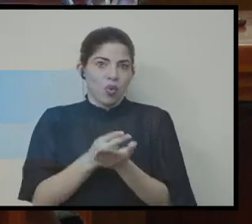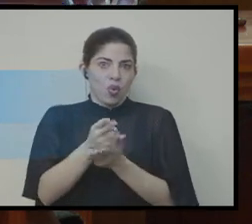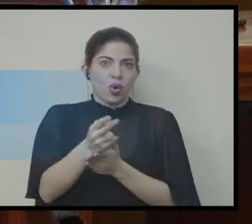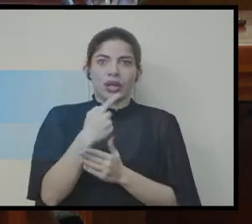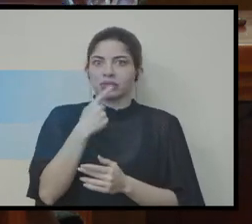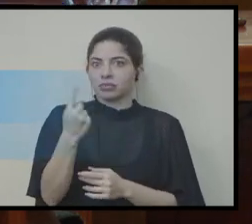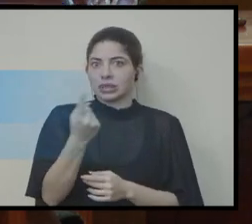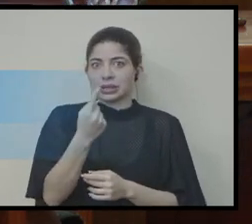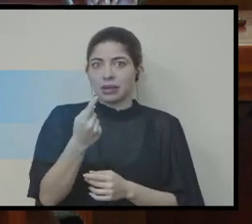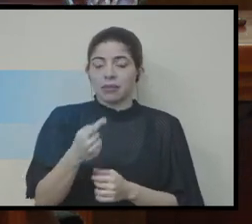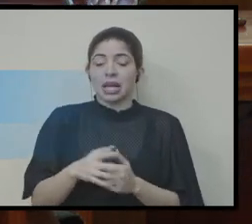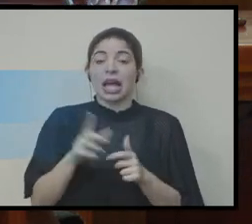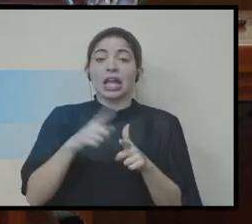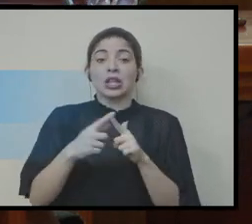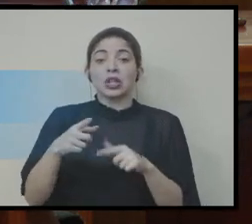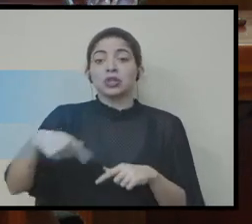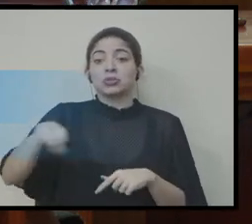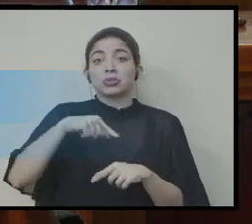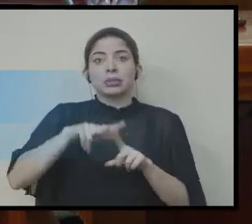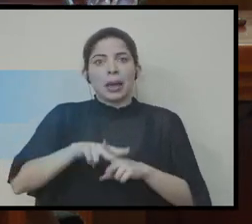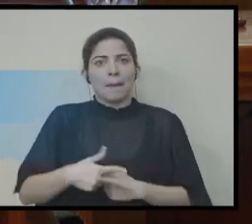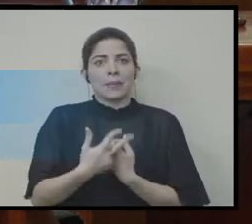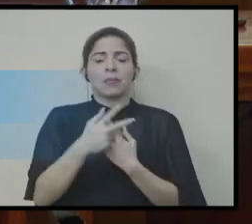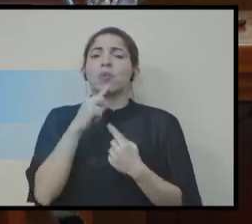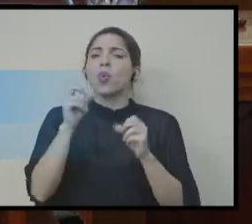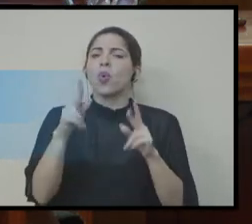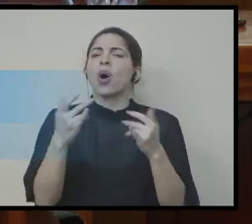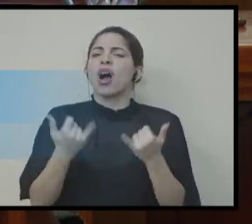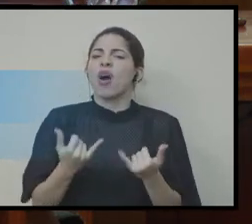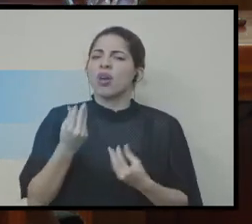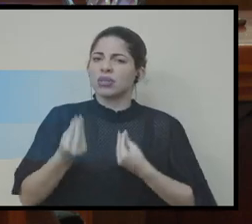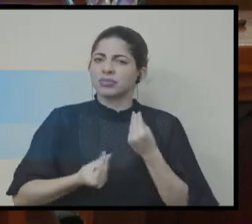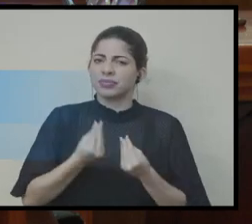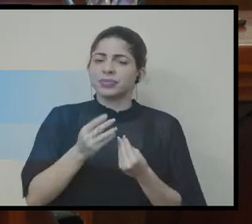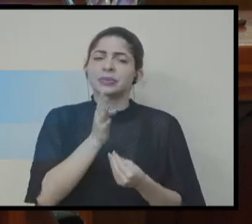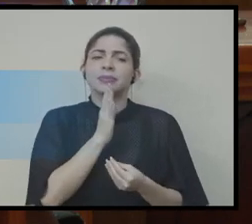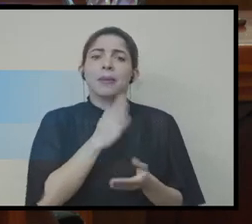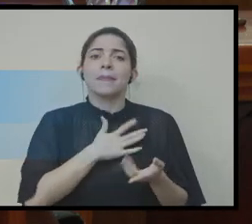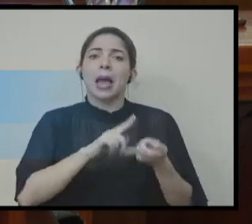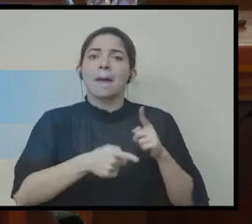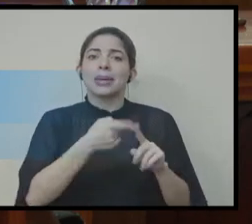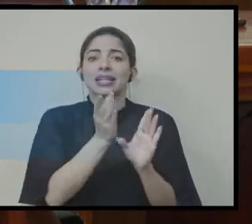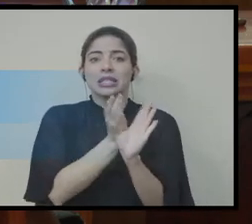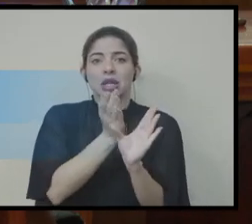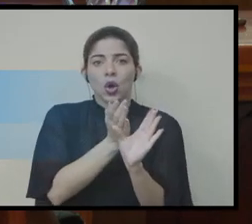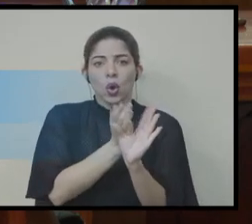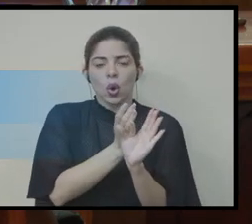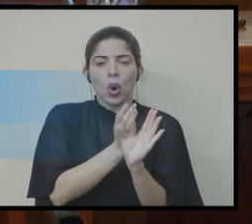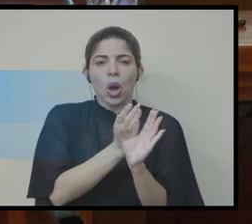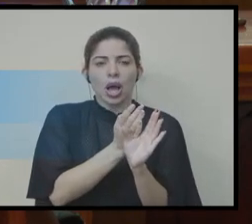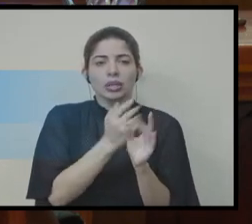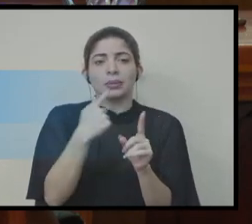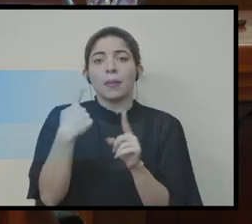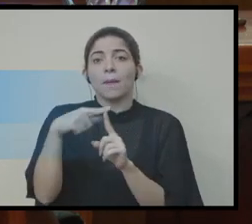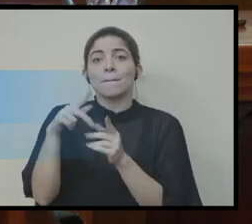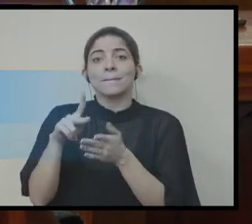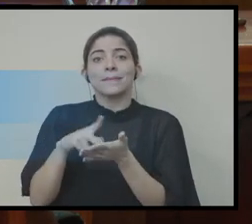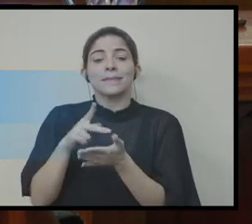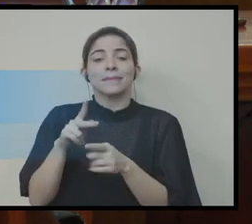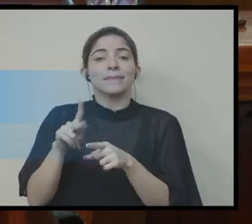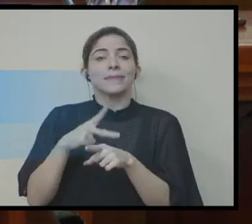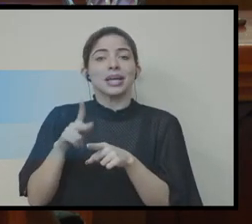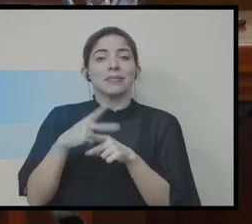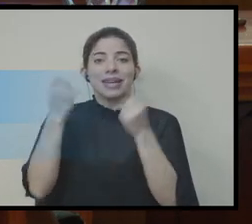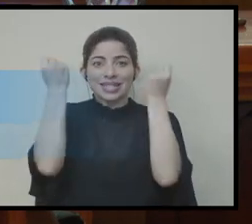decir las cosas. Entonces pues empecé, dijo que ahora sí, hablo con amigas psicólogas y con una prima psiquiatra que